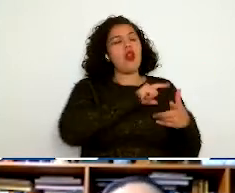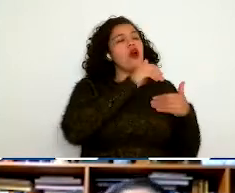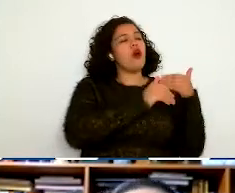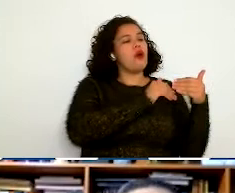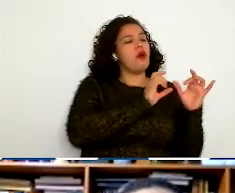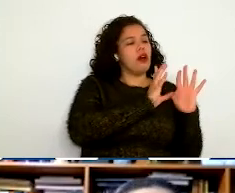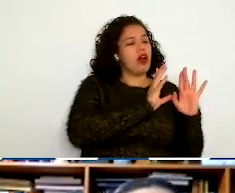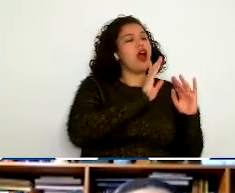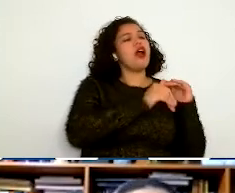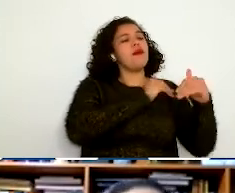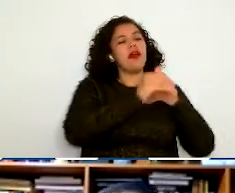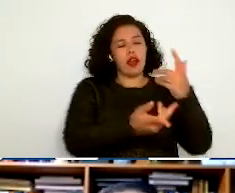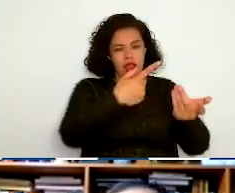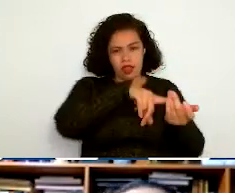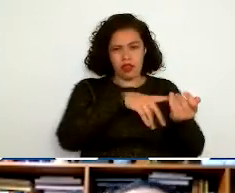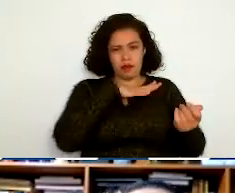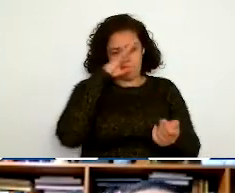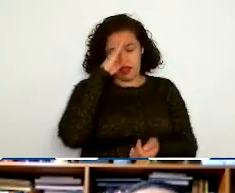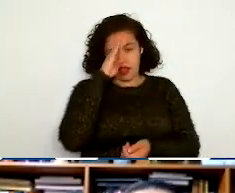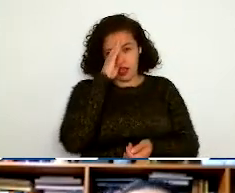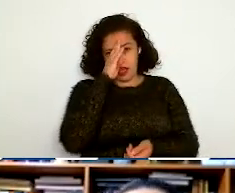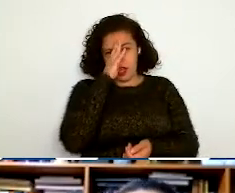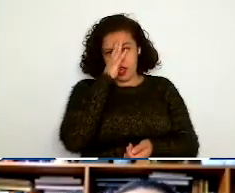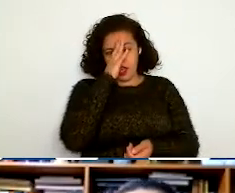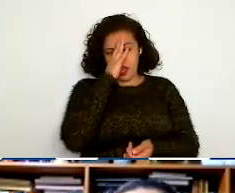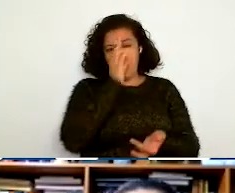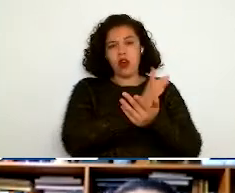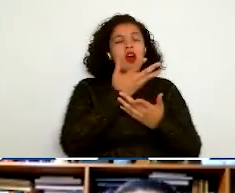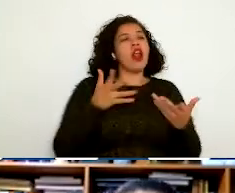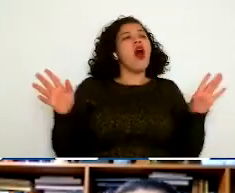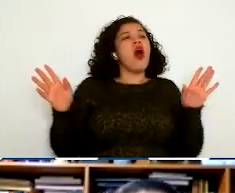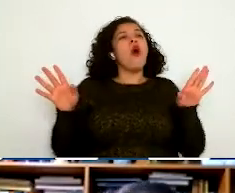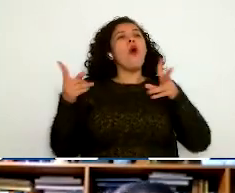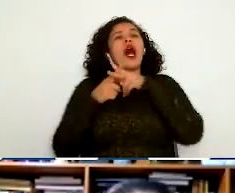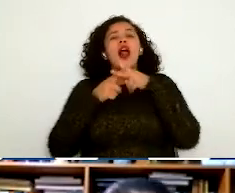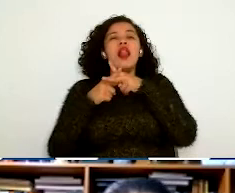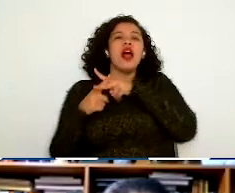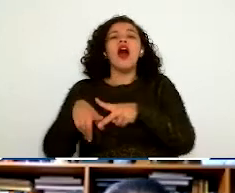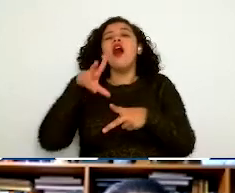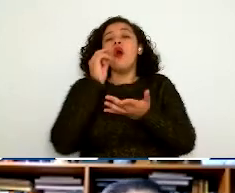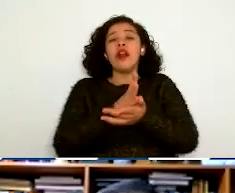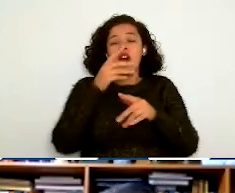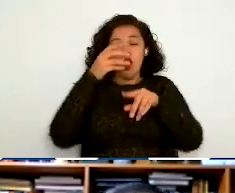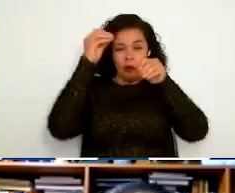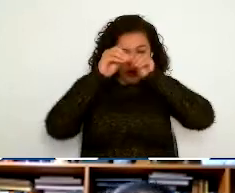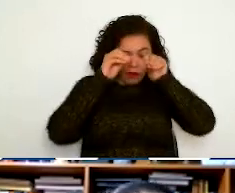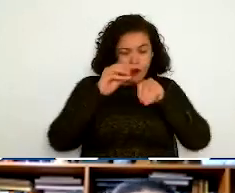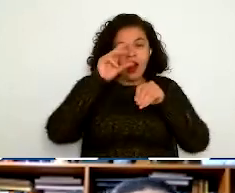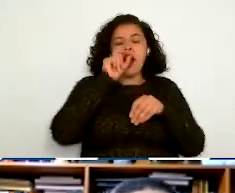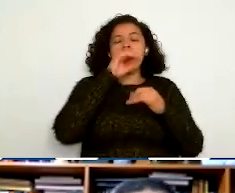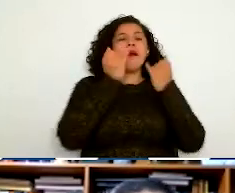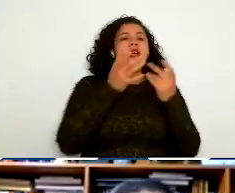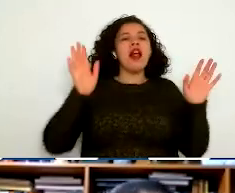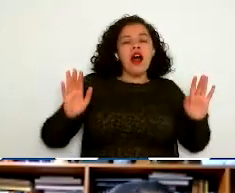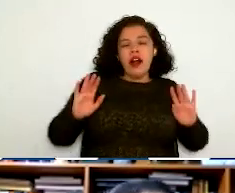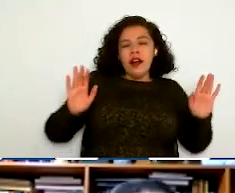institución también se considere que, ojo, no solamente lo cuantitativo se tiene que ponderar, sino lo cualitativo. Y ahí es donde a veces se tiene